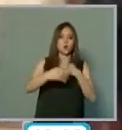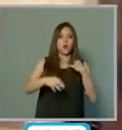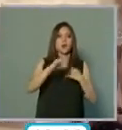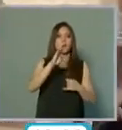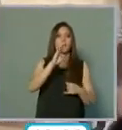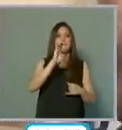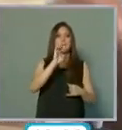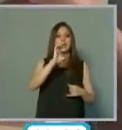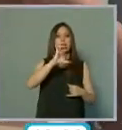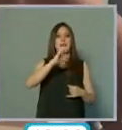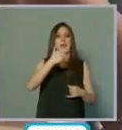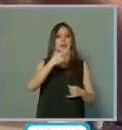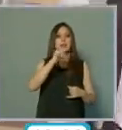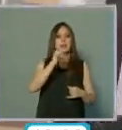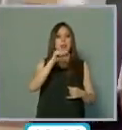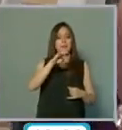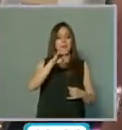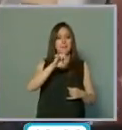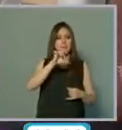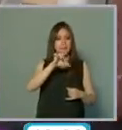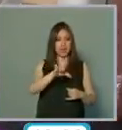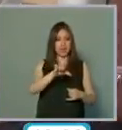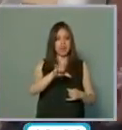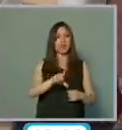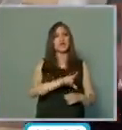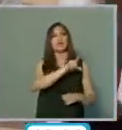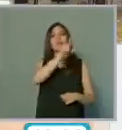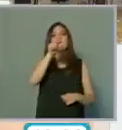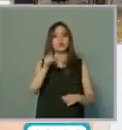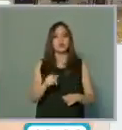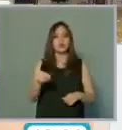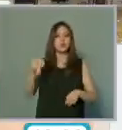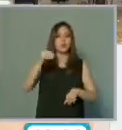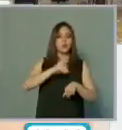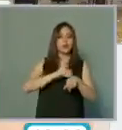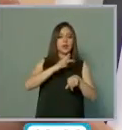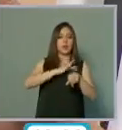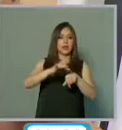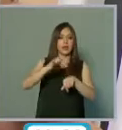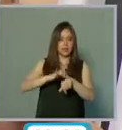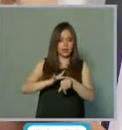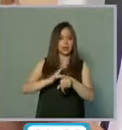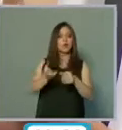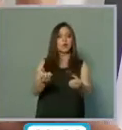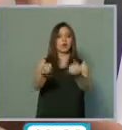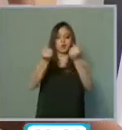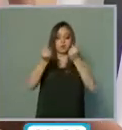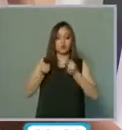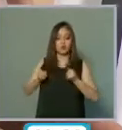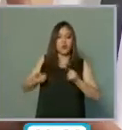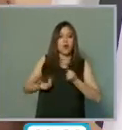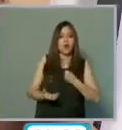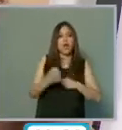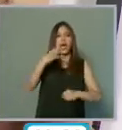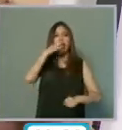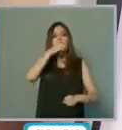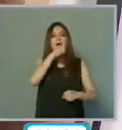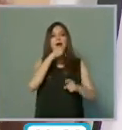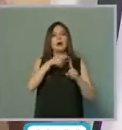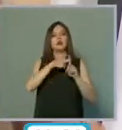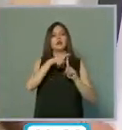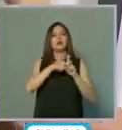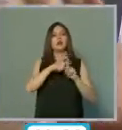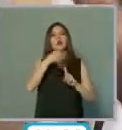arriba y agregamos parmesano, papi, ¿ok? Lo metemos a hornear a 200 grados, aquí no es como en un postre,